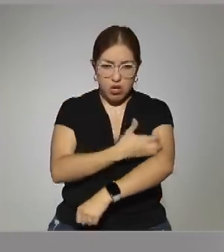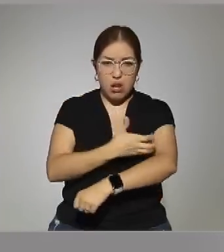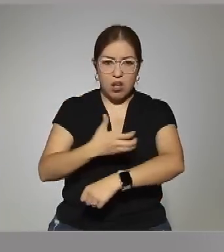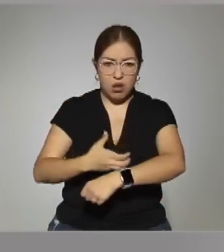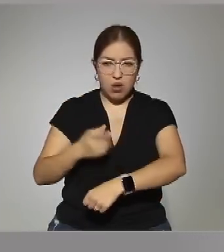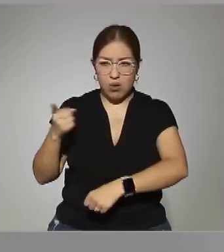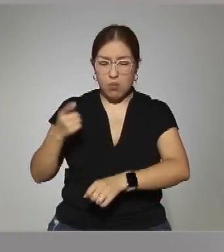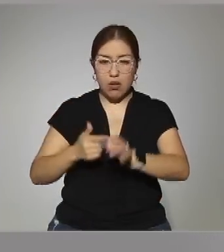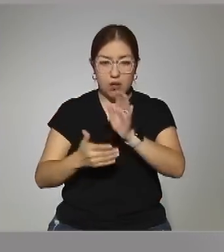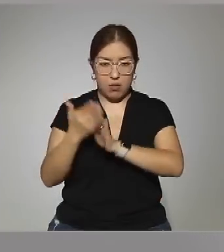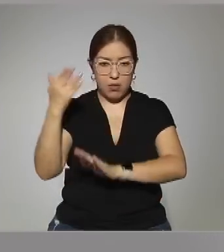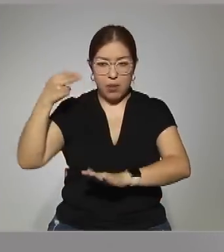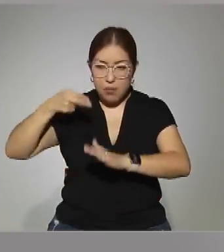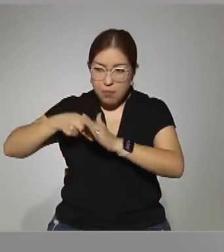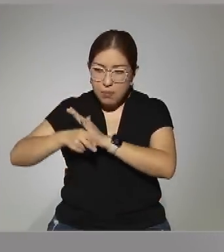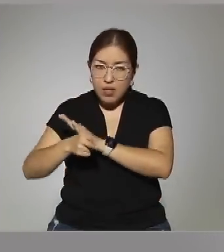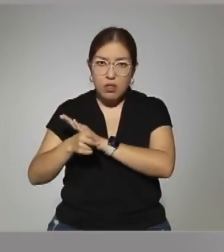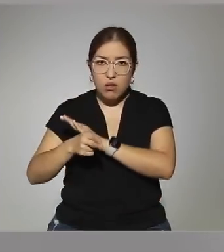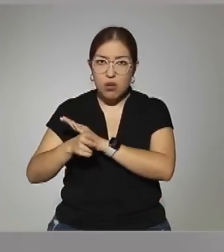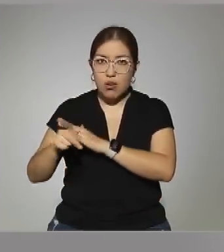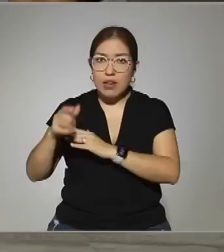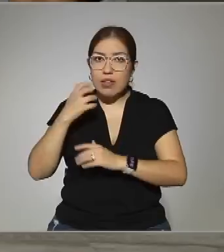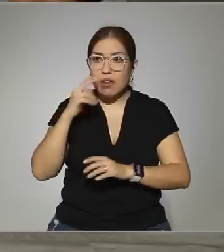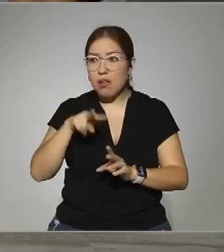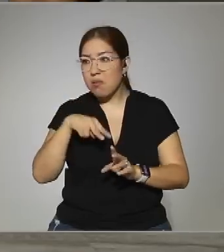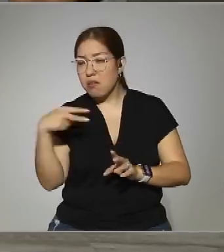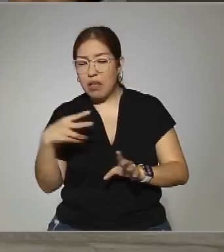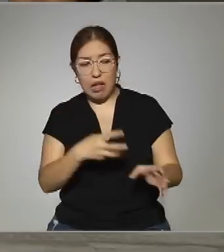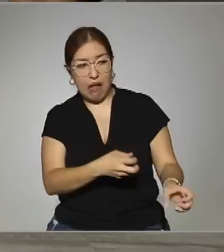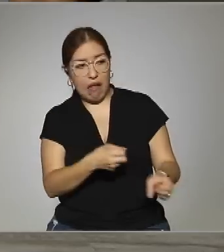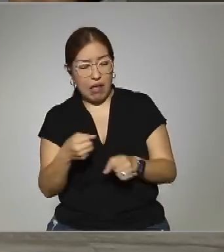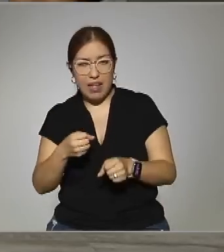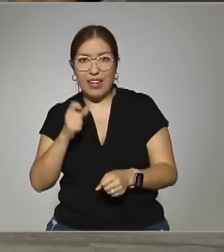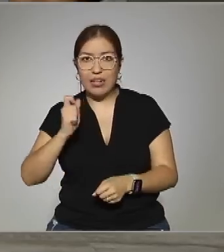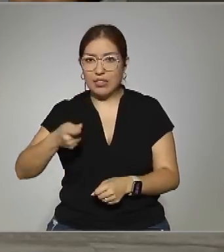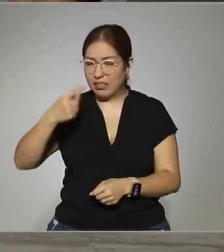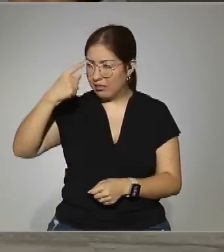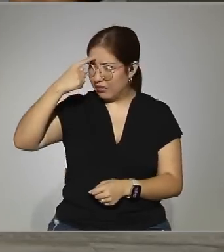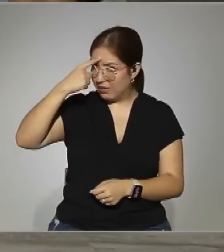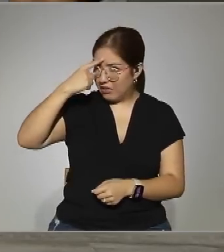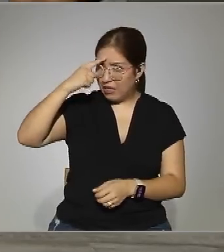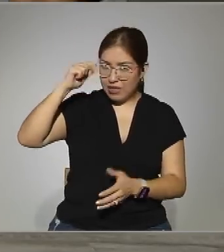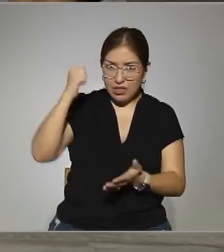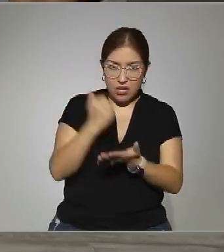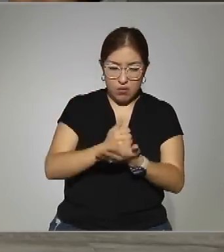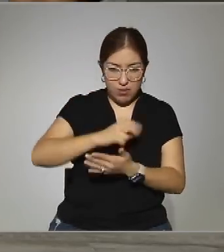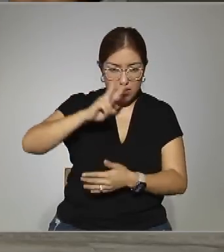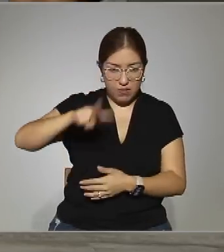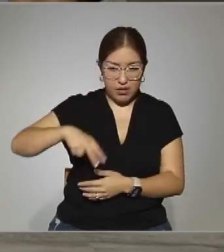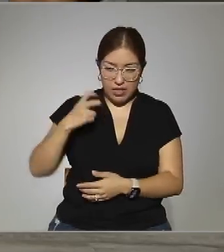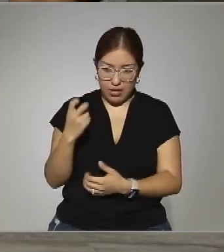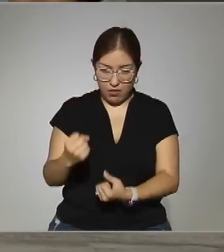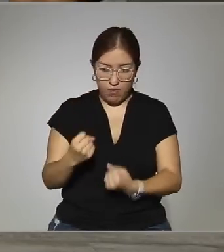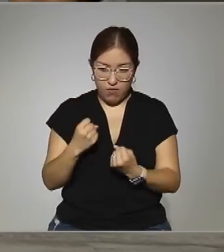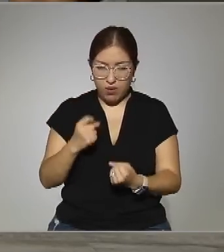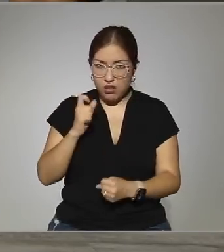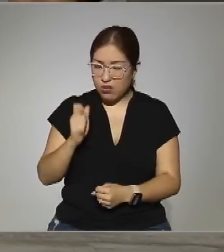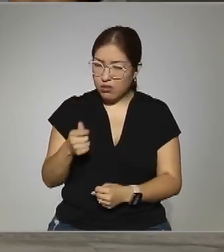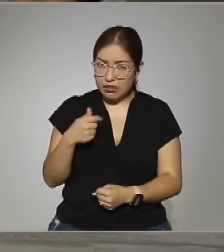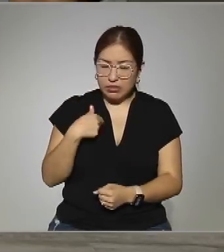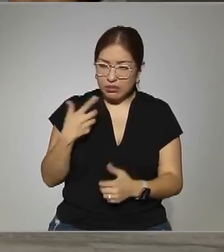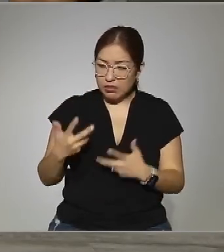con esto queda como un impacto. ¿Por qué? Porque es una violencia. Te hace saber que no eres bienvenida, que